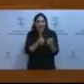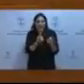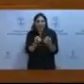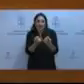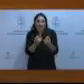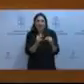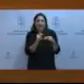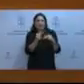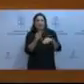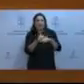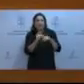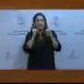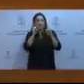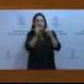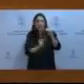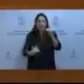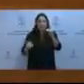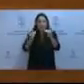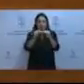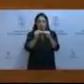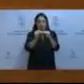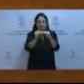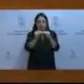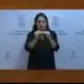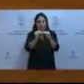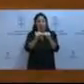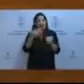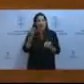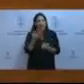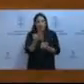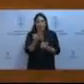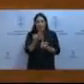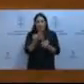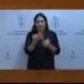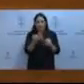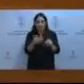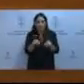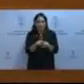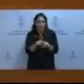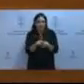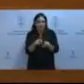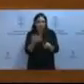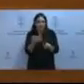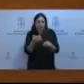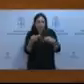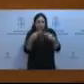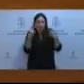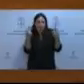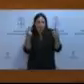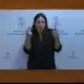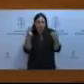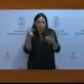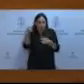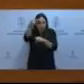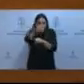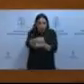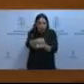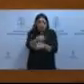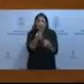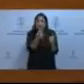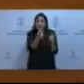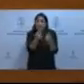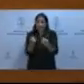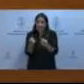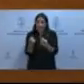a la igualdad de trato debe ser un deber público y, por tanto, se hace necesario